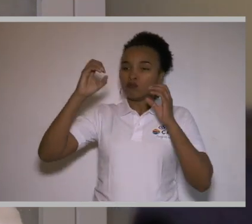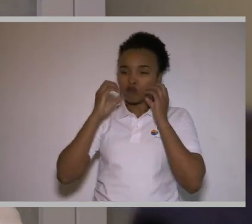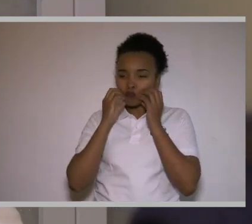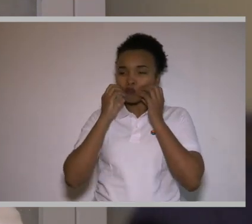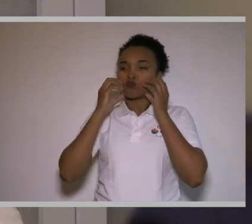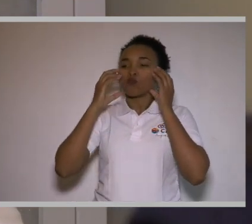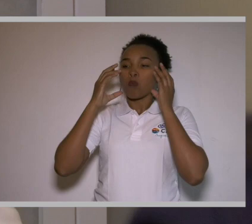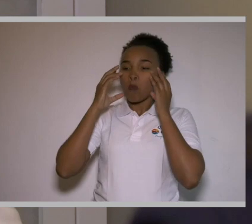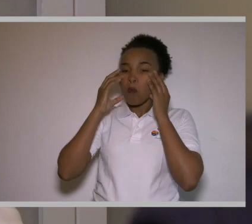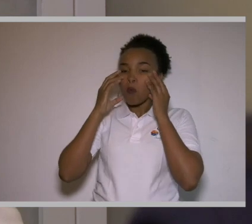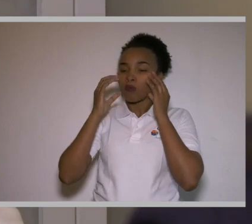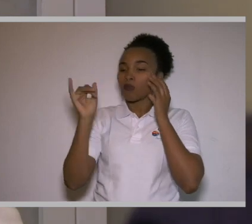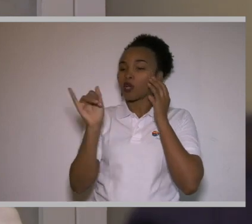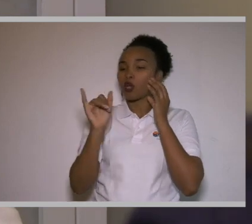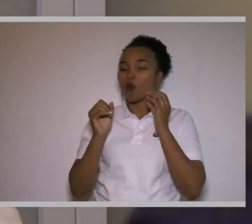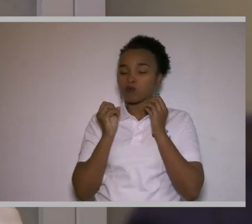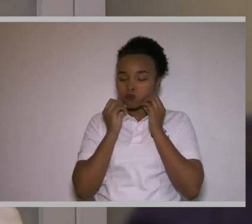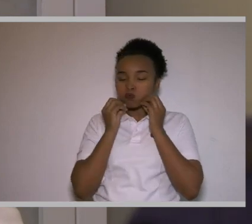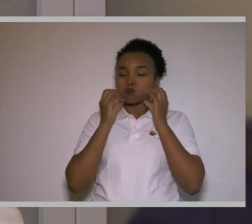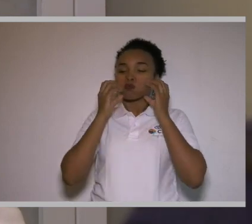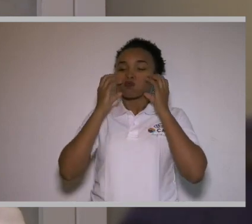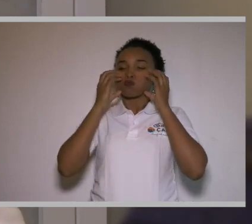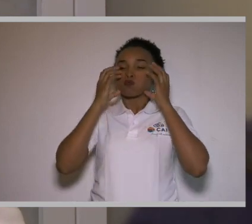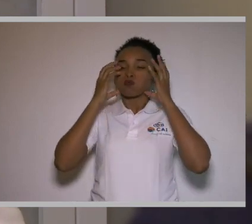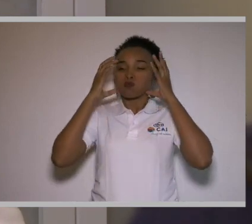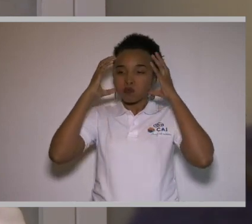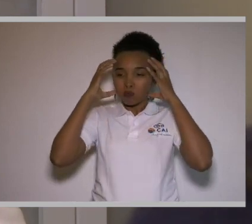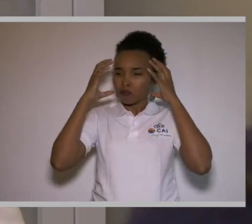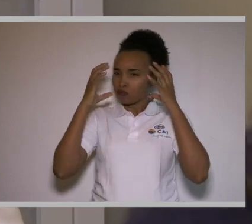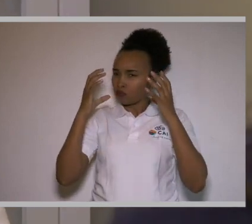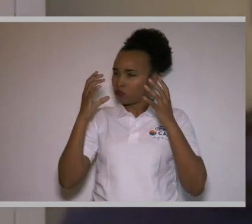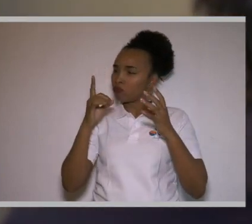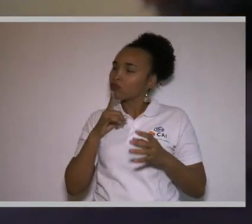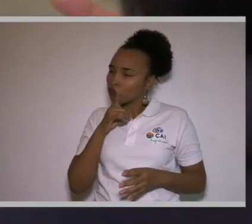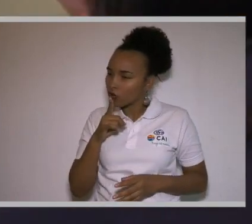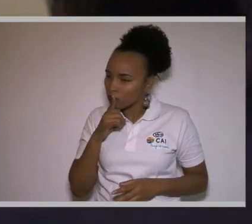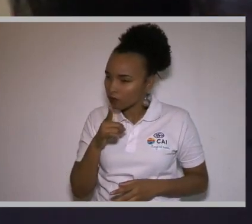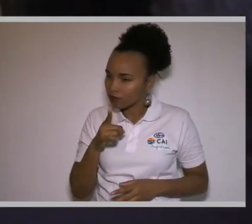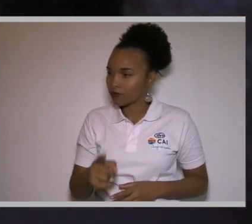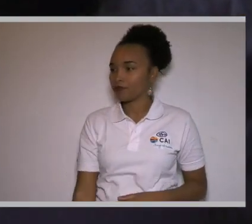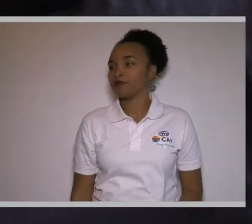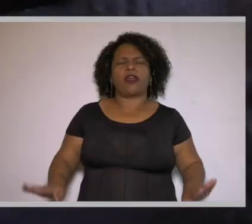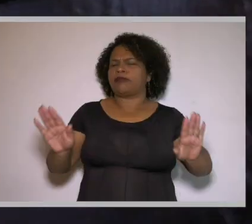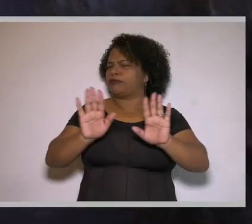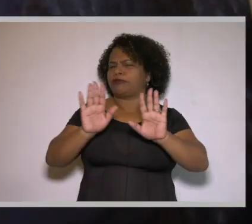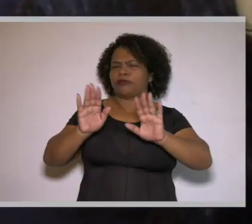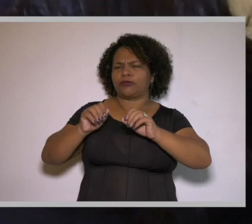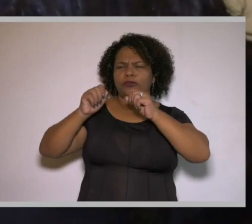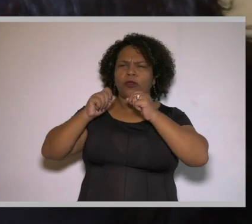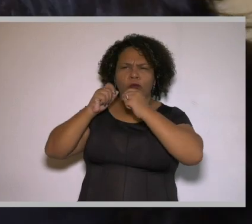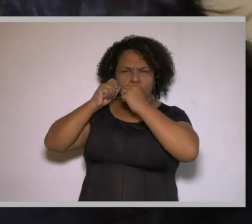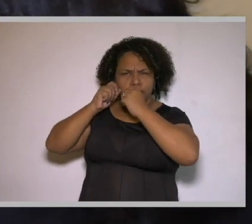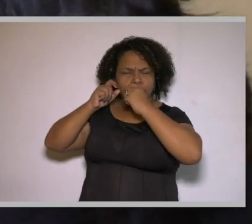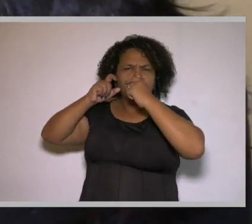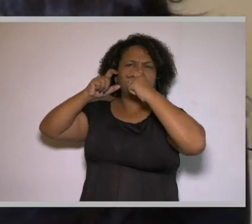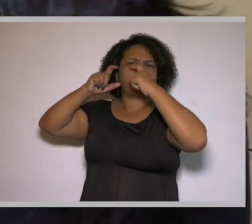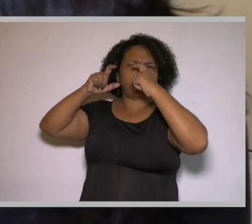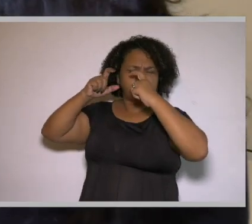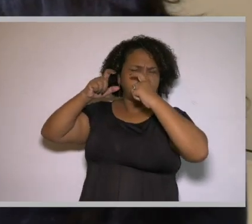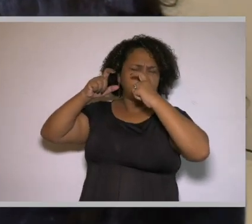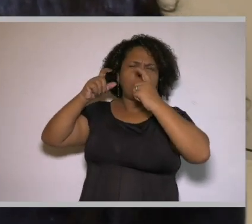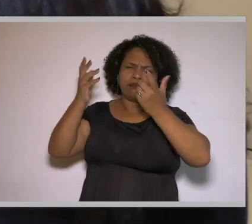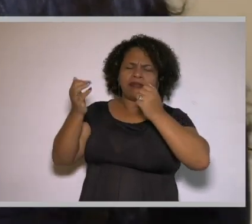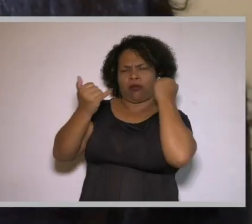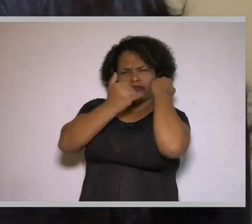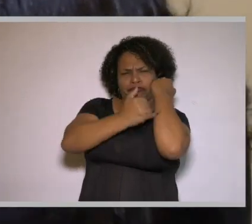de los estudios de imágenes y las clínicas del paciente. También usted mencionó que cuando el niño va creciendo, las adenoides van disminuyendo de